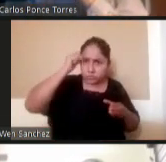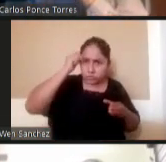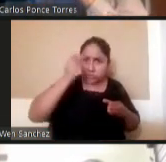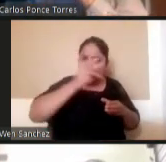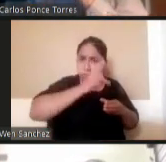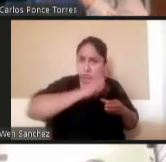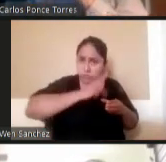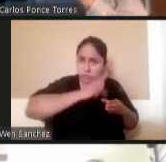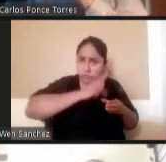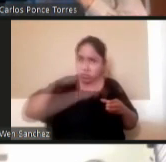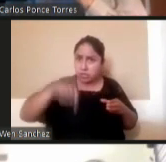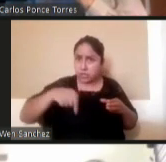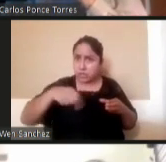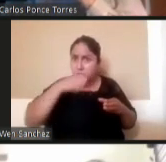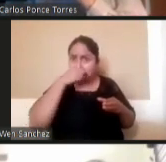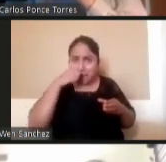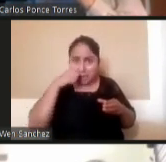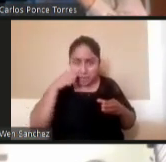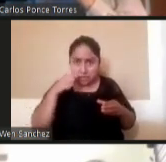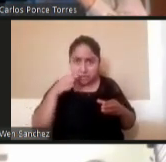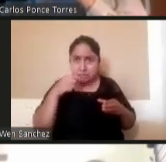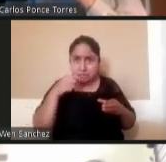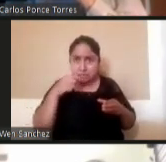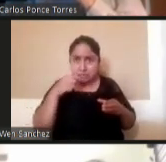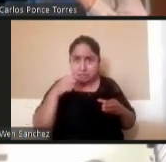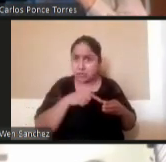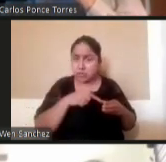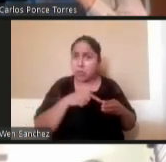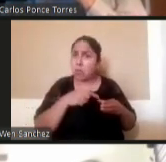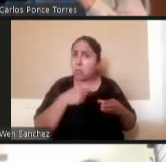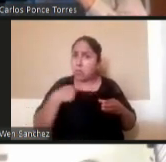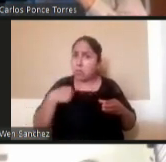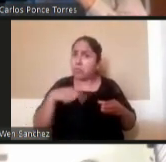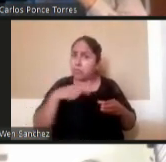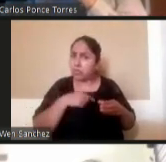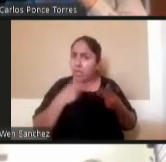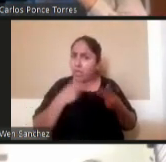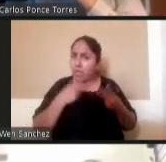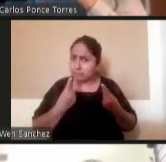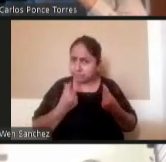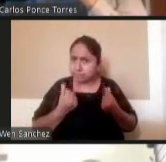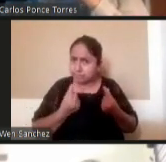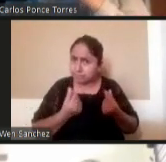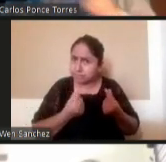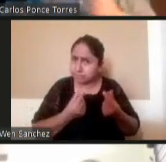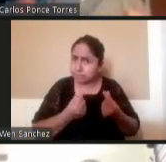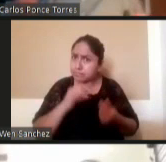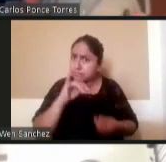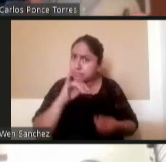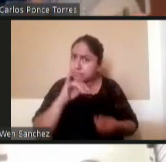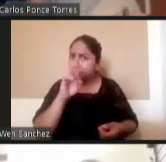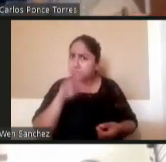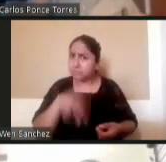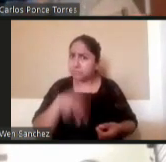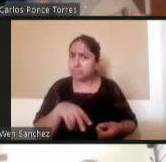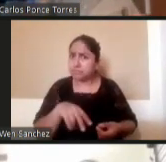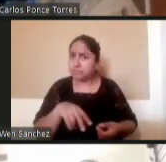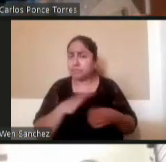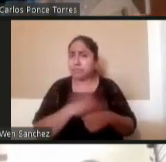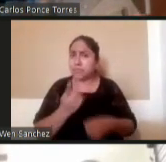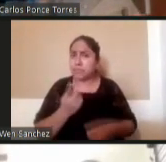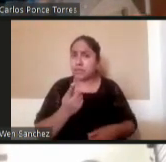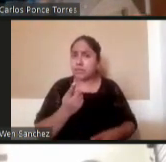tomado la decisión o hemos estado actuando en cuanto a que recibimos una queja